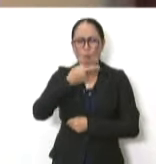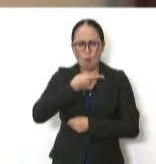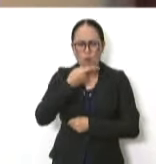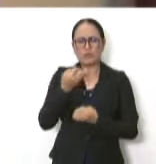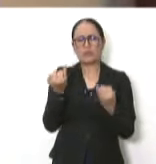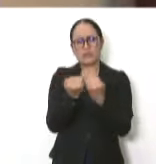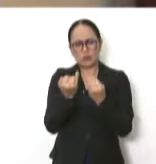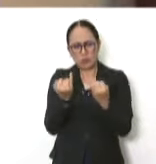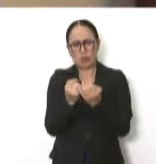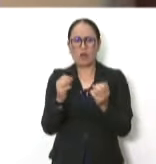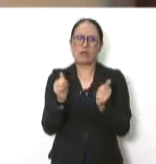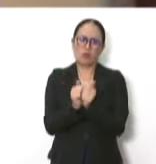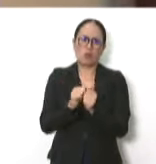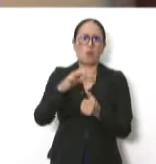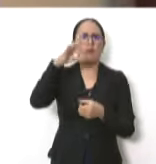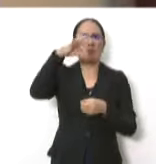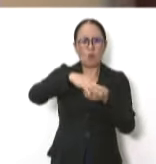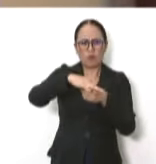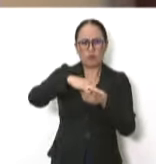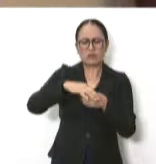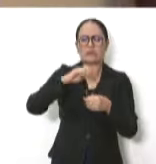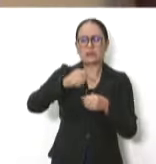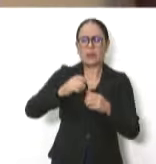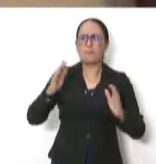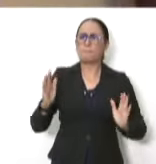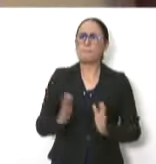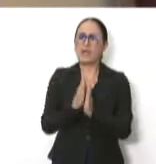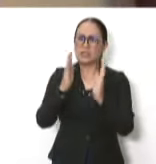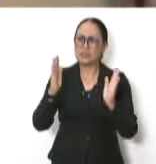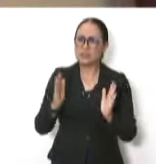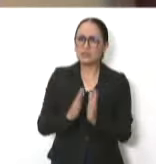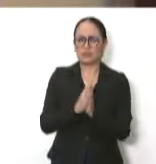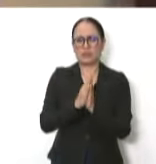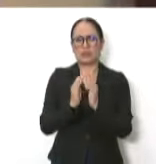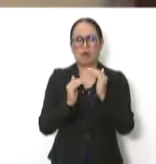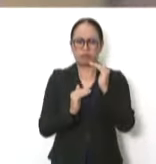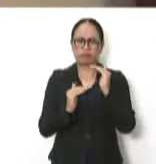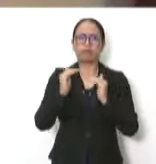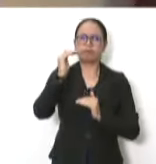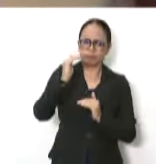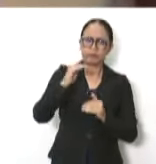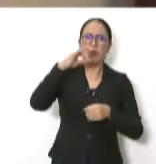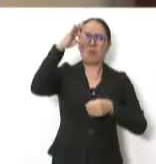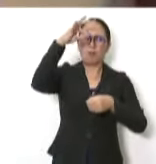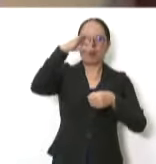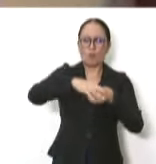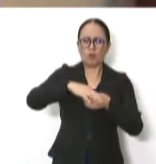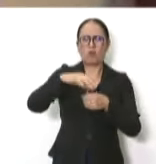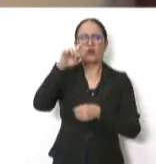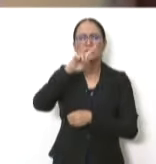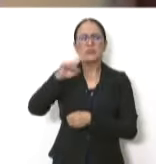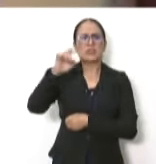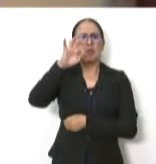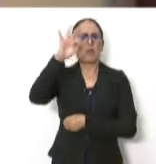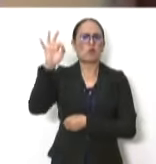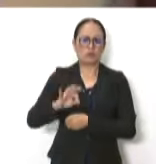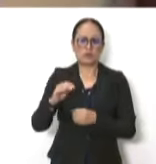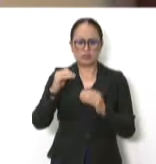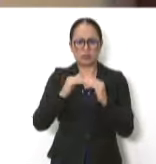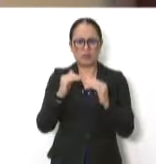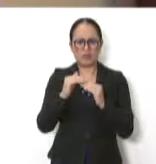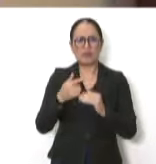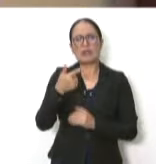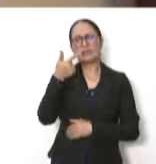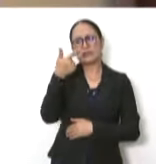decir, su participación significaría un peso porcentual del voto del 100% que implica del